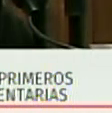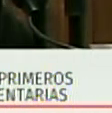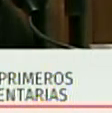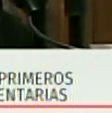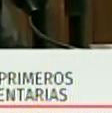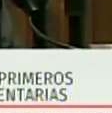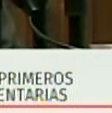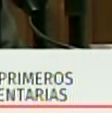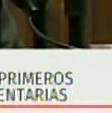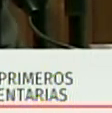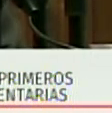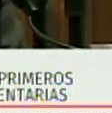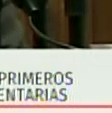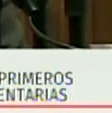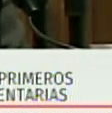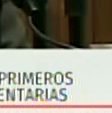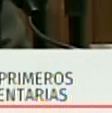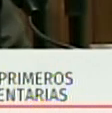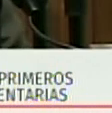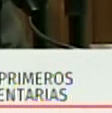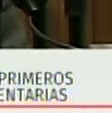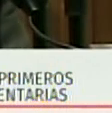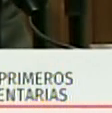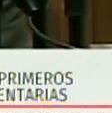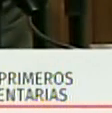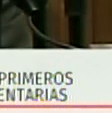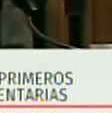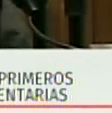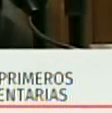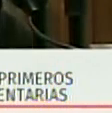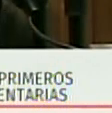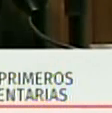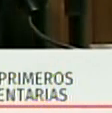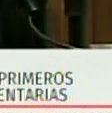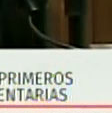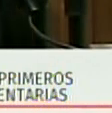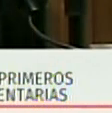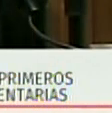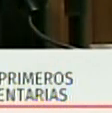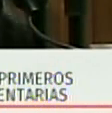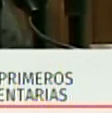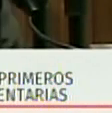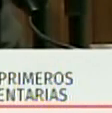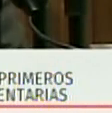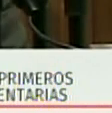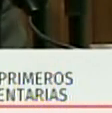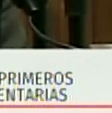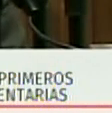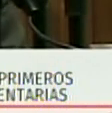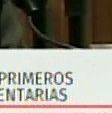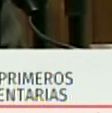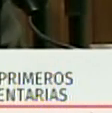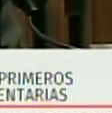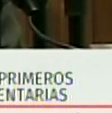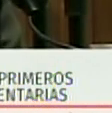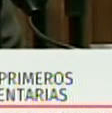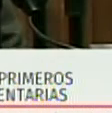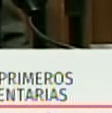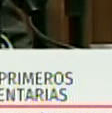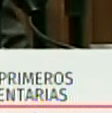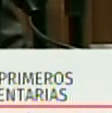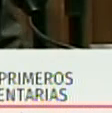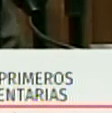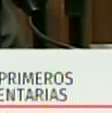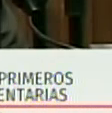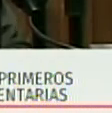nuevas decisiones dentro del Parlamento, donde cada quien dirá si tiene 100, si tiene 20, si tiene 30, si tiene 40. En las nuevas votaciones, todo